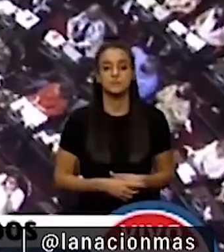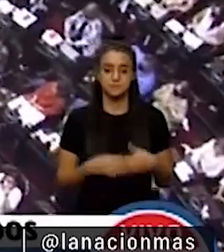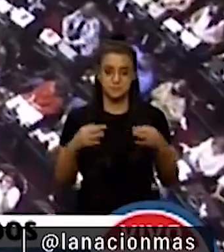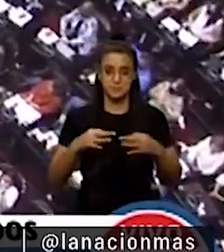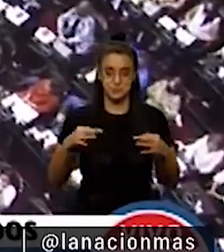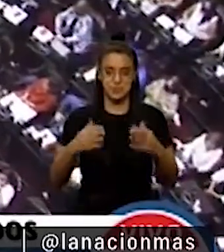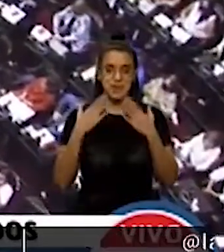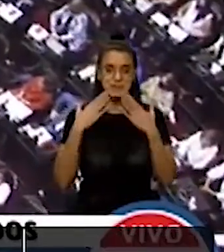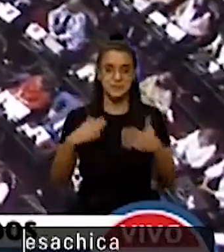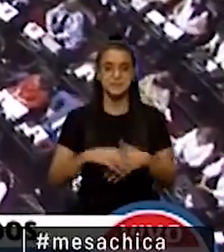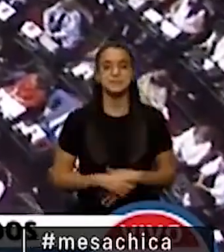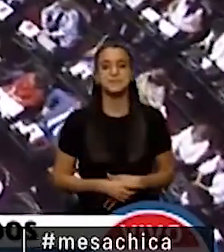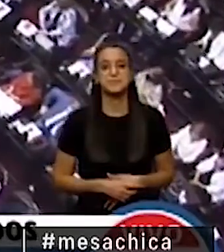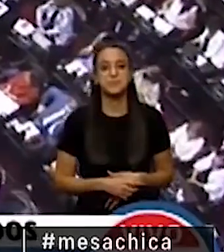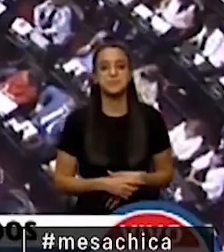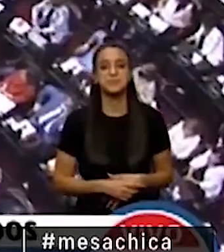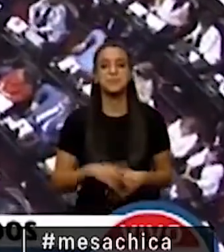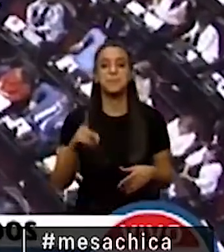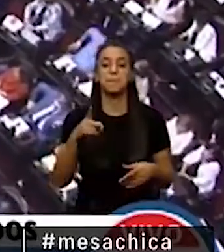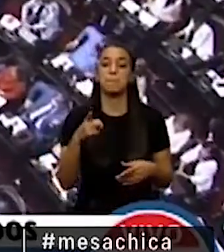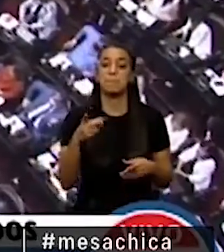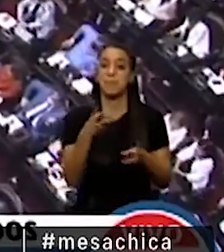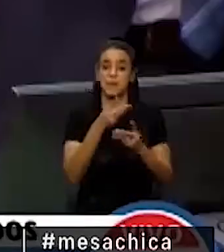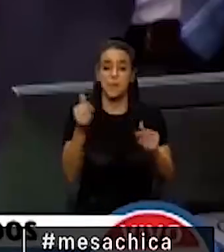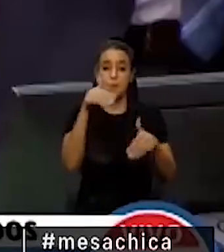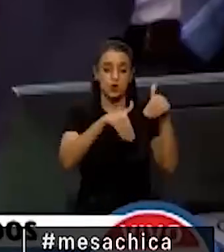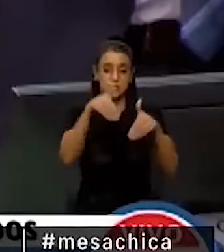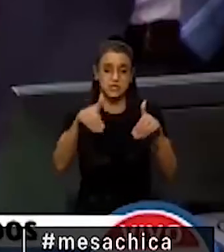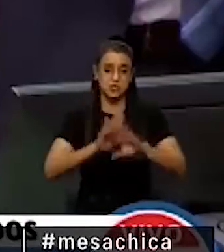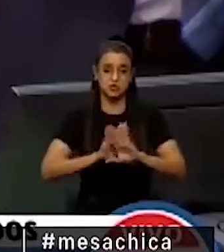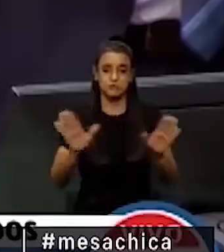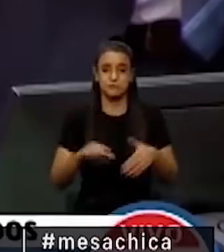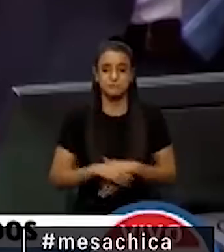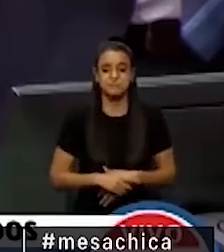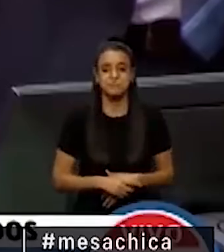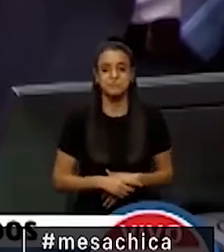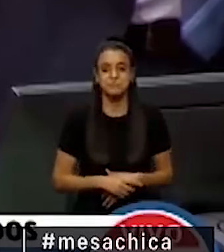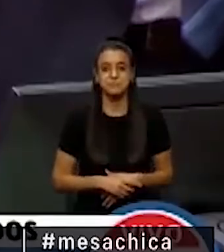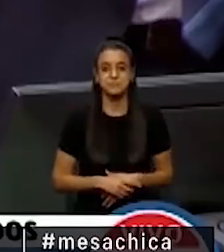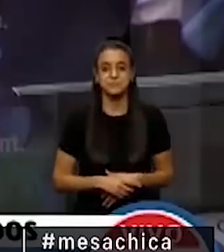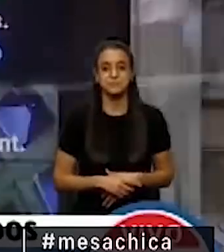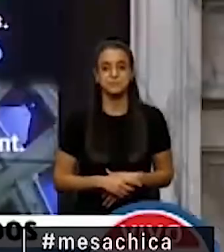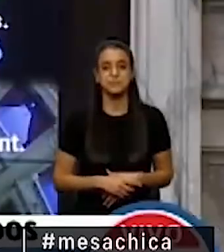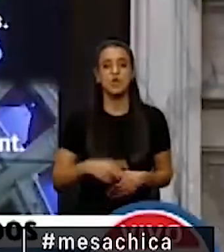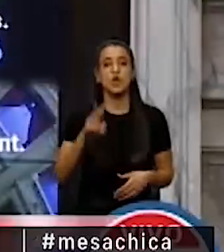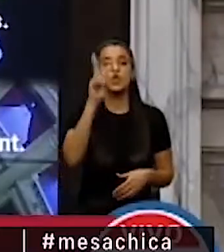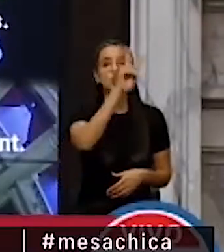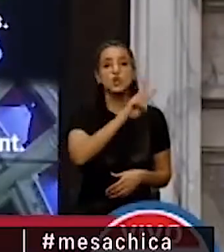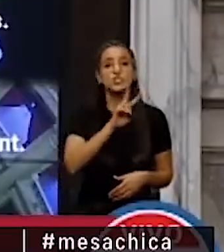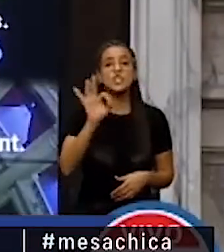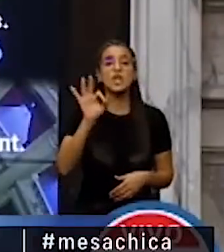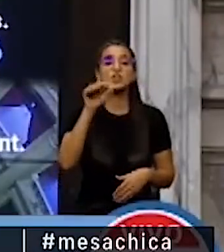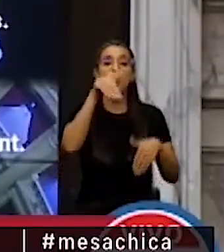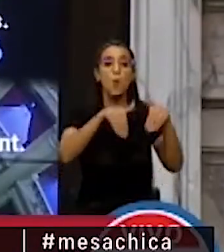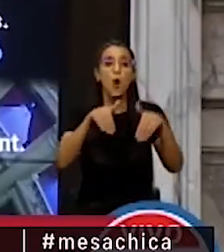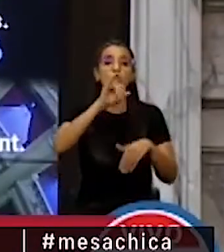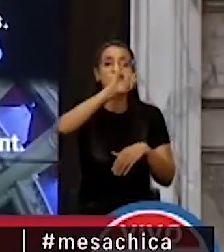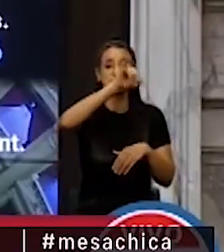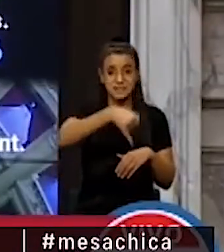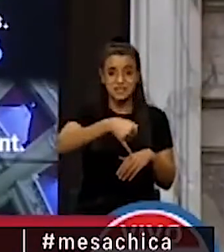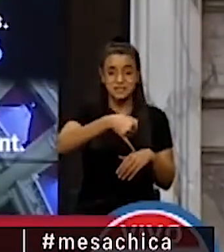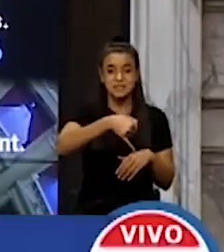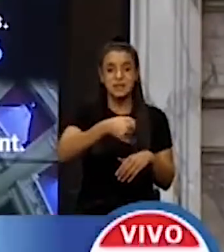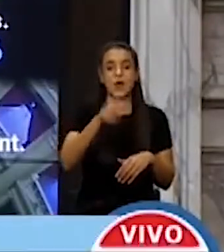Muy bien, gracias. Se cierra la votación. Ahí está, el momento de la votación. 200 votos